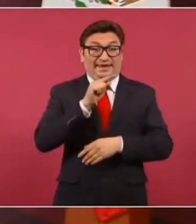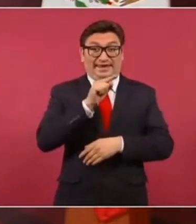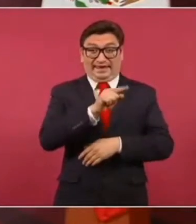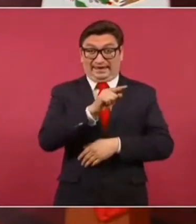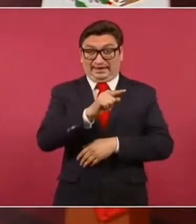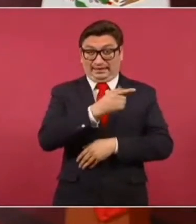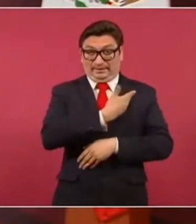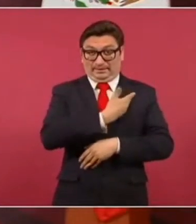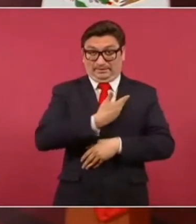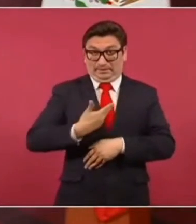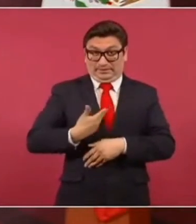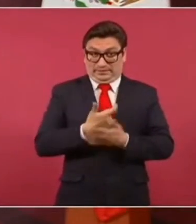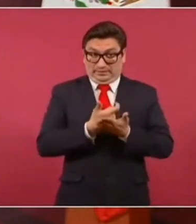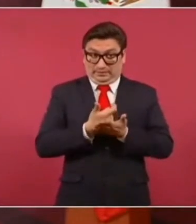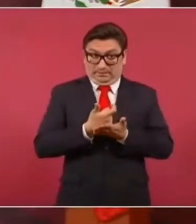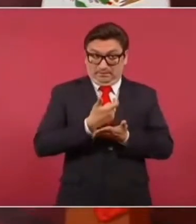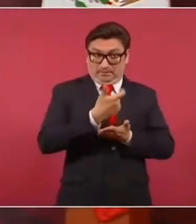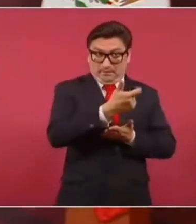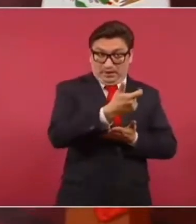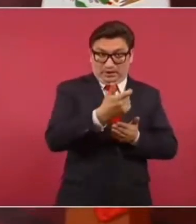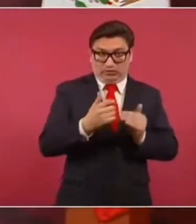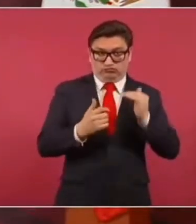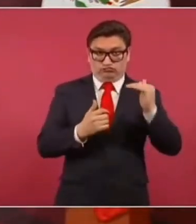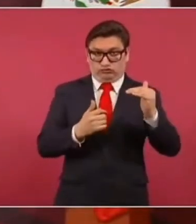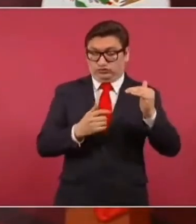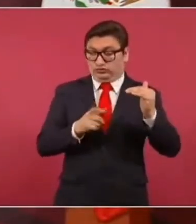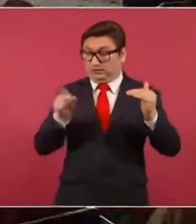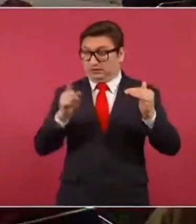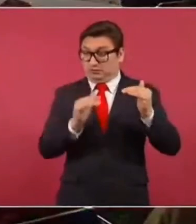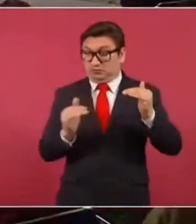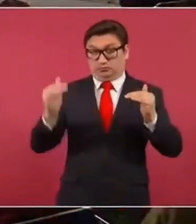de la República en el presupuesto correspondiente.